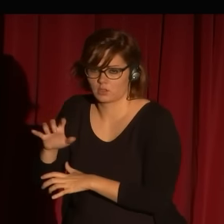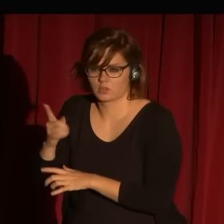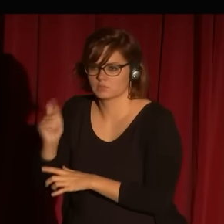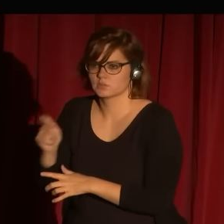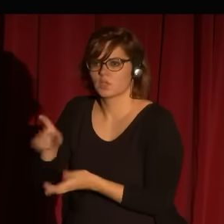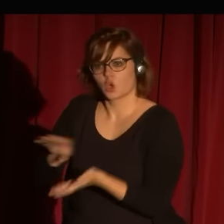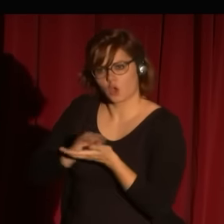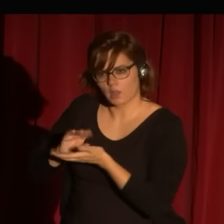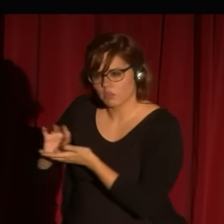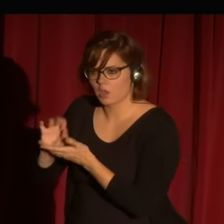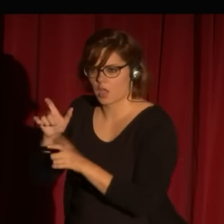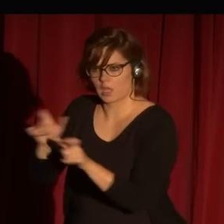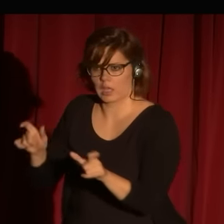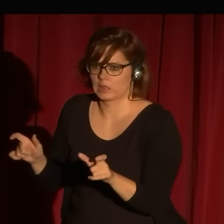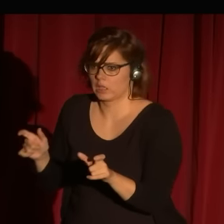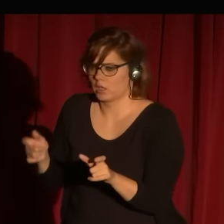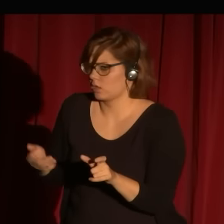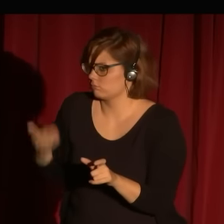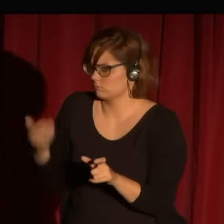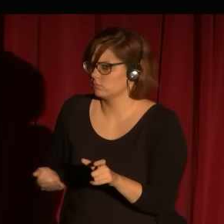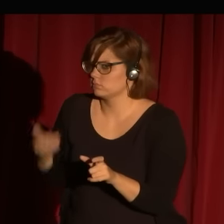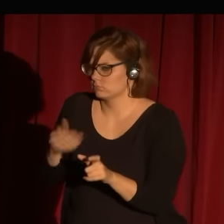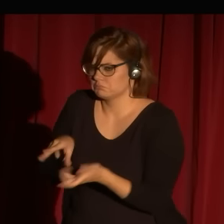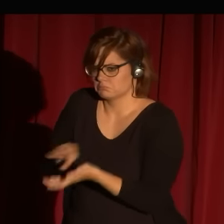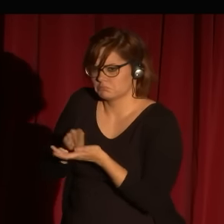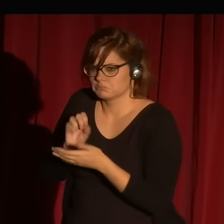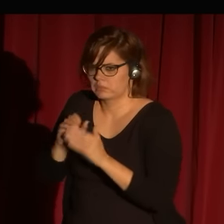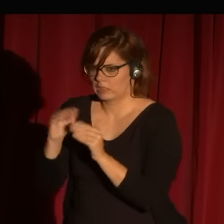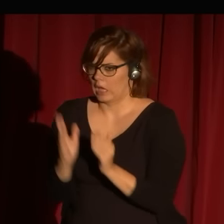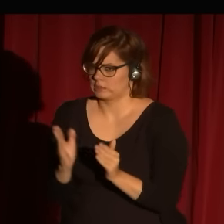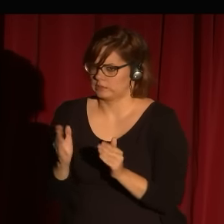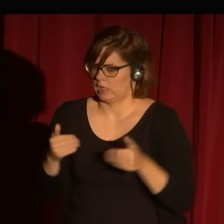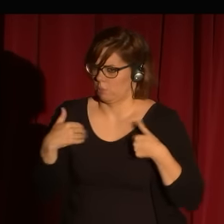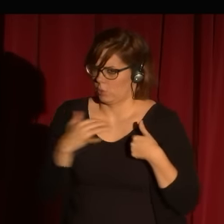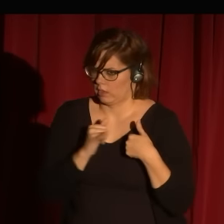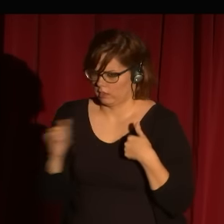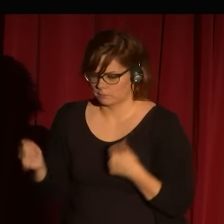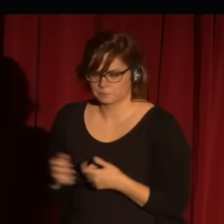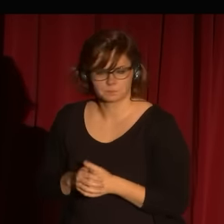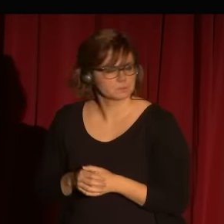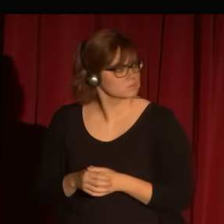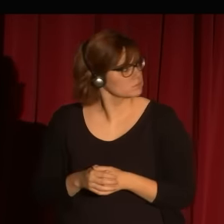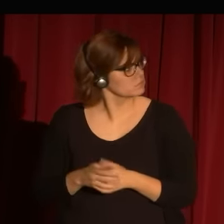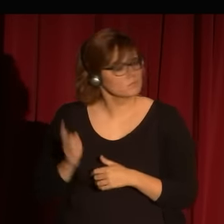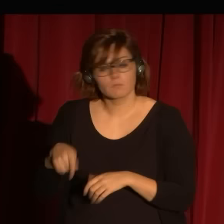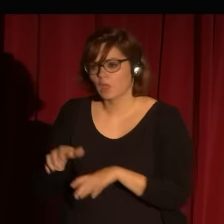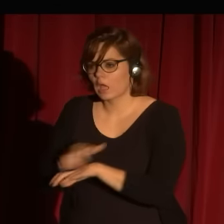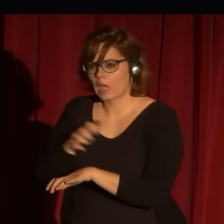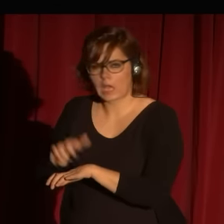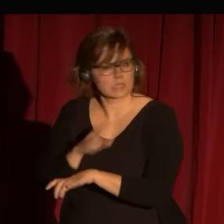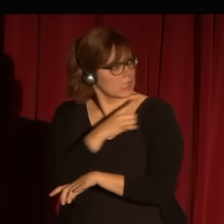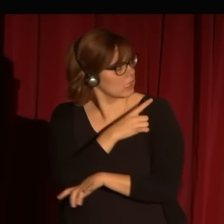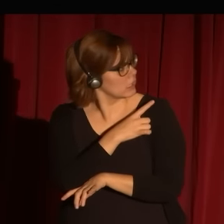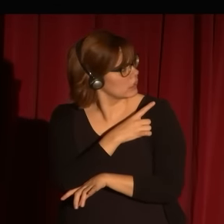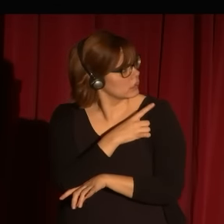se coleccionan y los tiene la gente de importancia en su casa eh Y un gato como este qué hacemos con